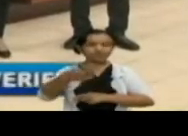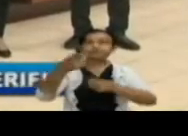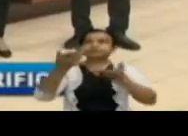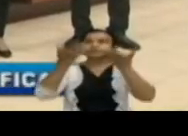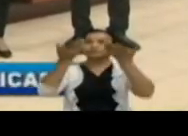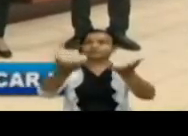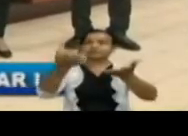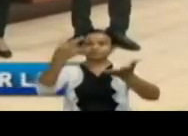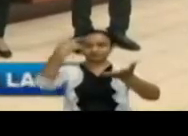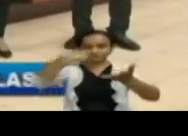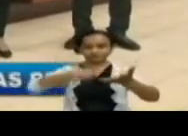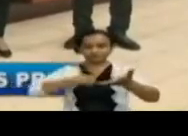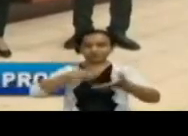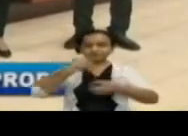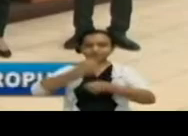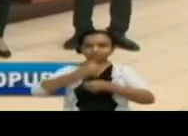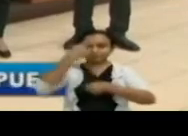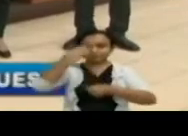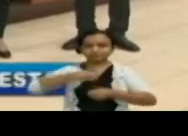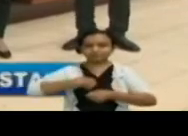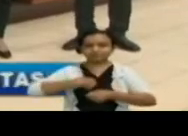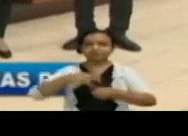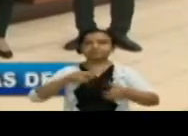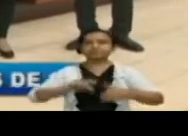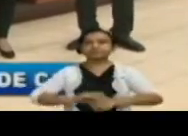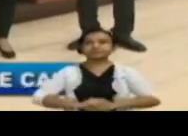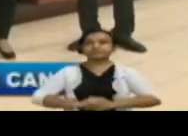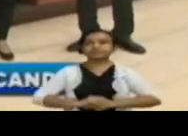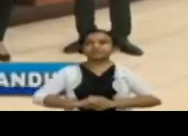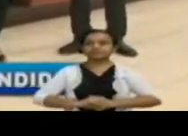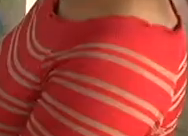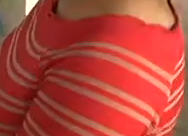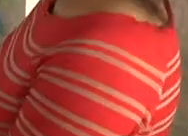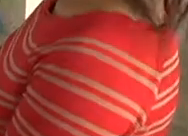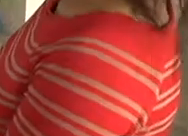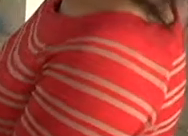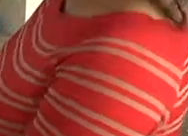renunció a su cargo como procuradora. Noticias 12, Darlene Téllez.